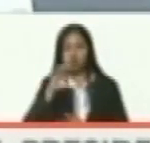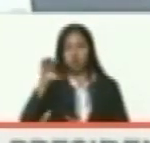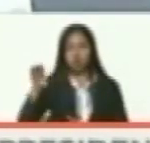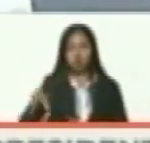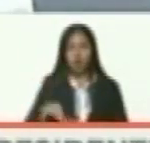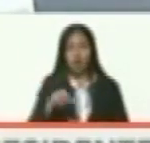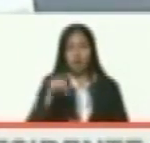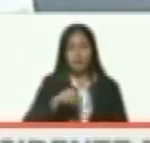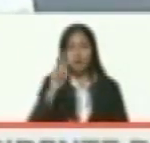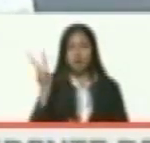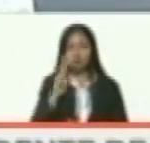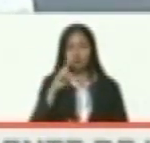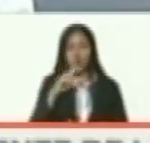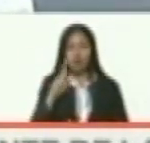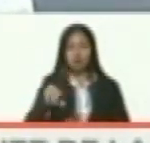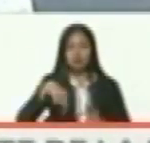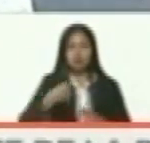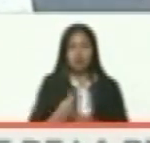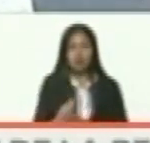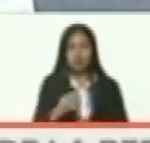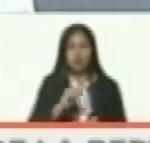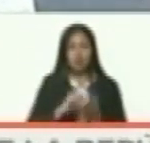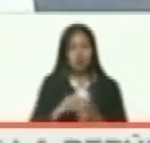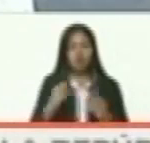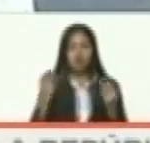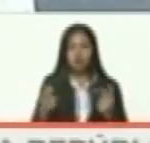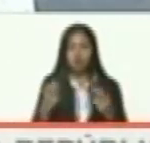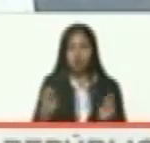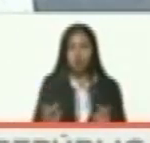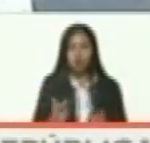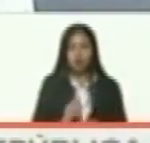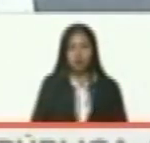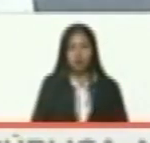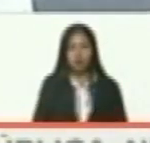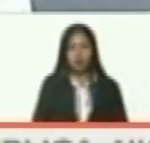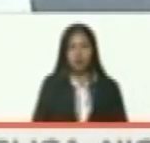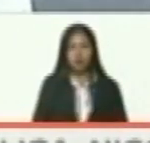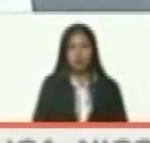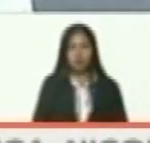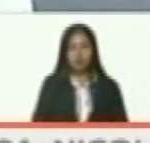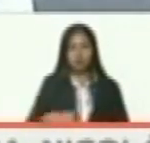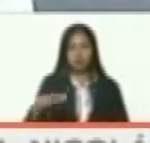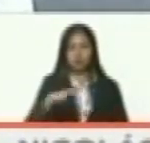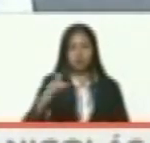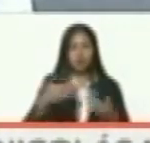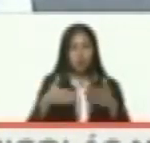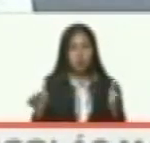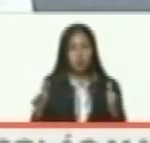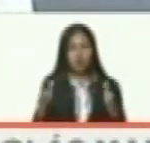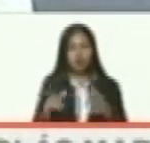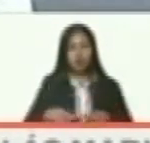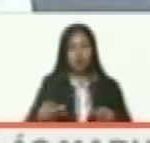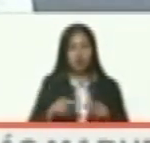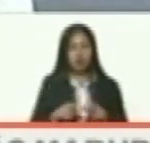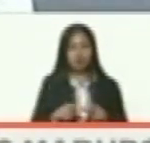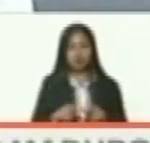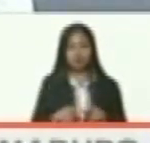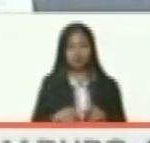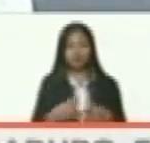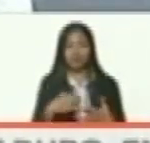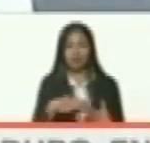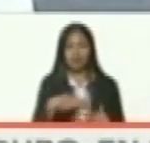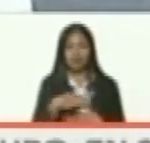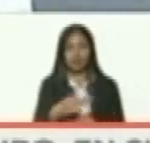país para proceder a poner en funcionamiento plazas públicas, bulevares y lugares de